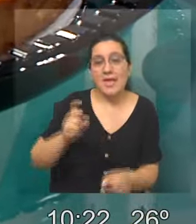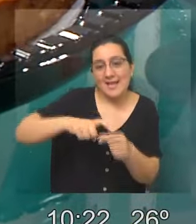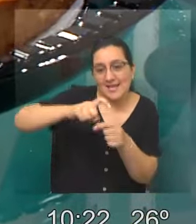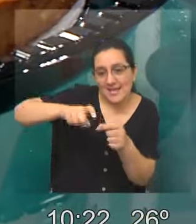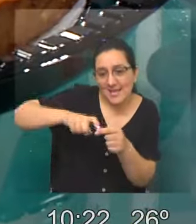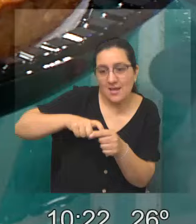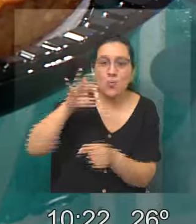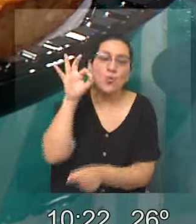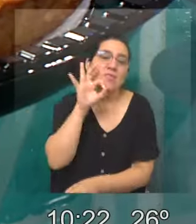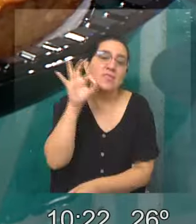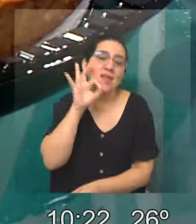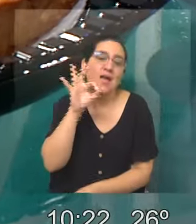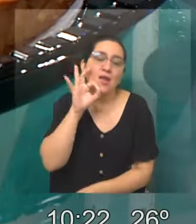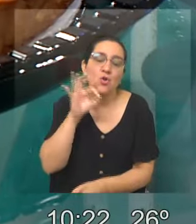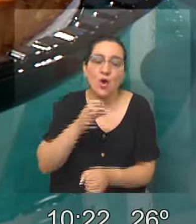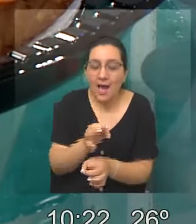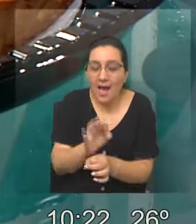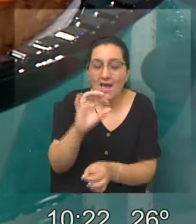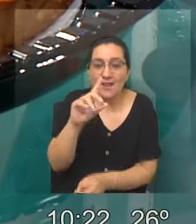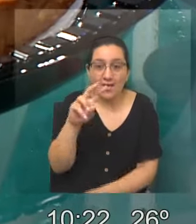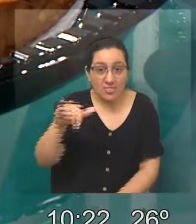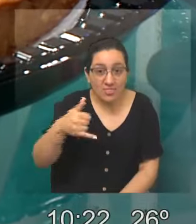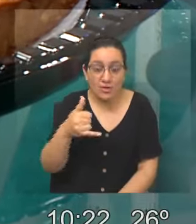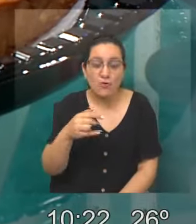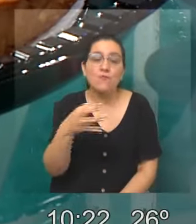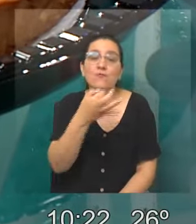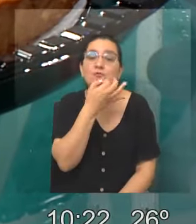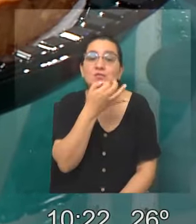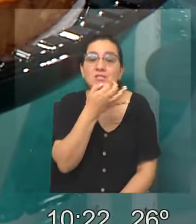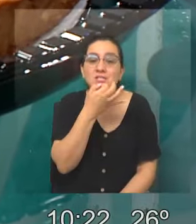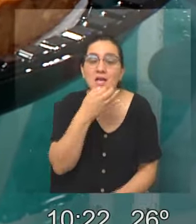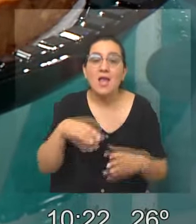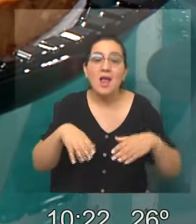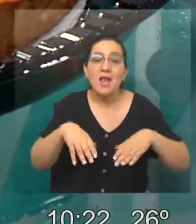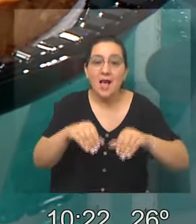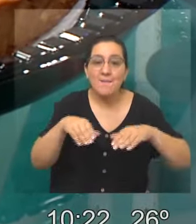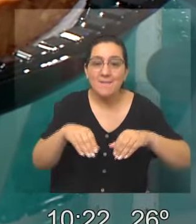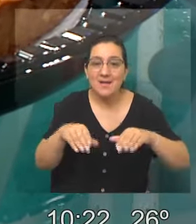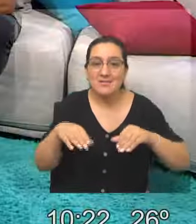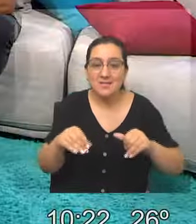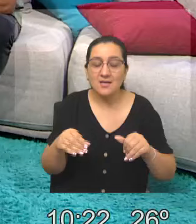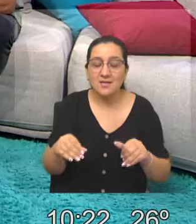durano. Arándano, frutilla. Y la masa de.